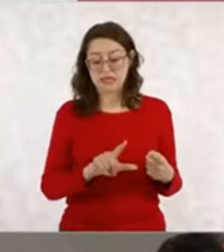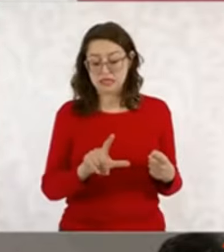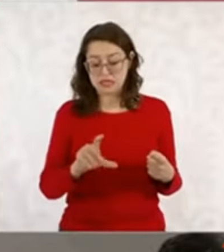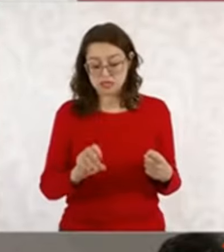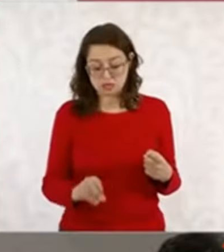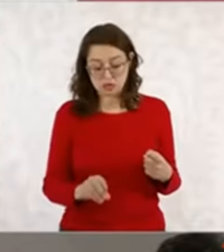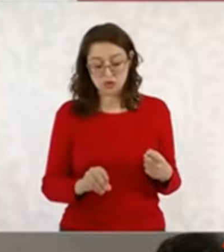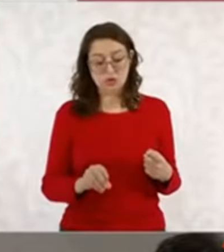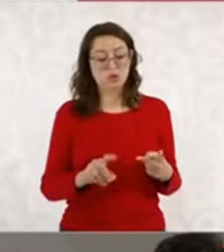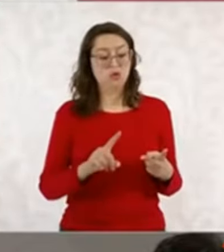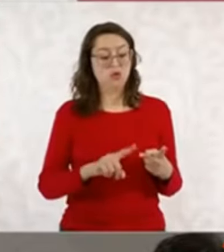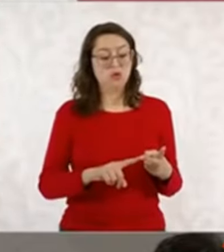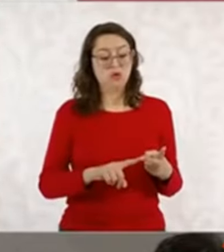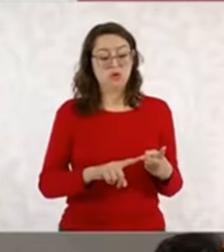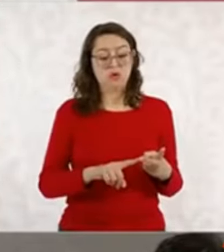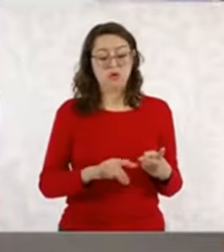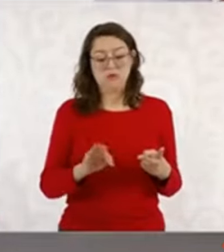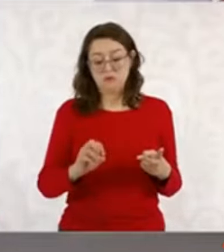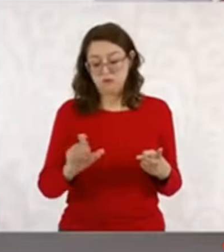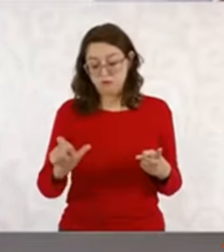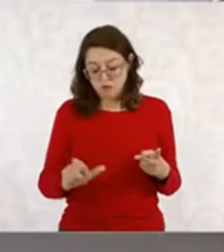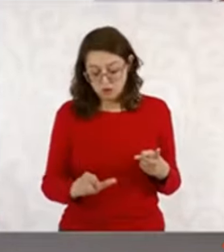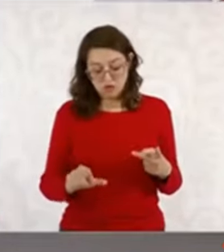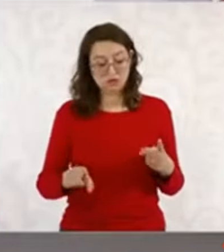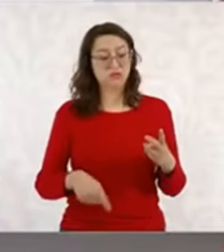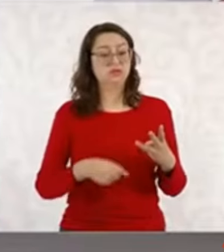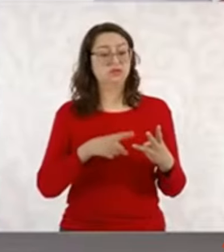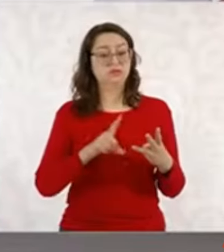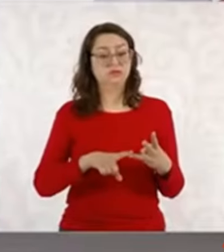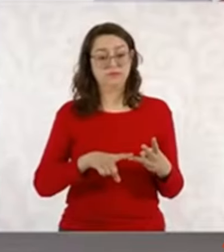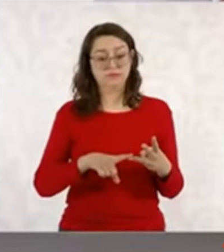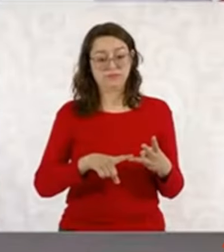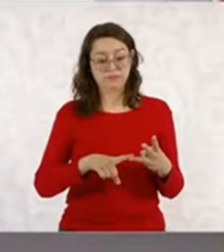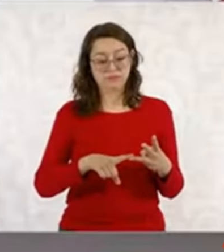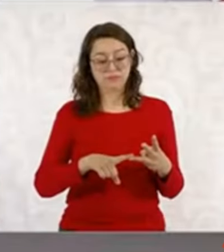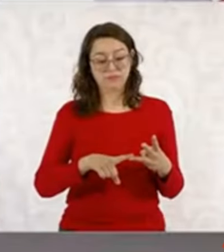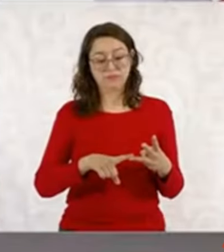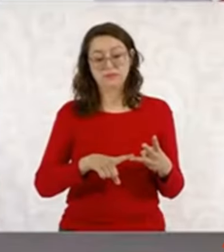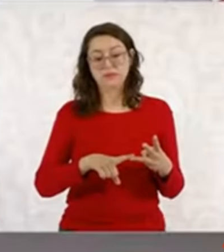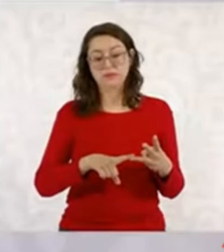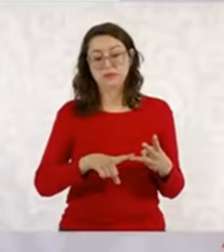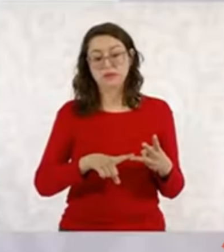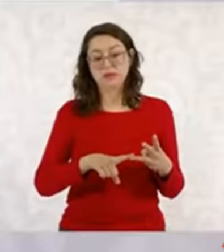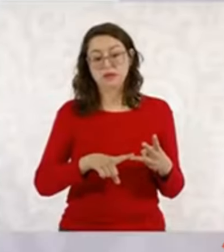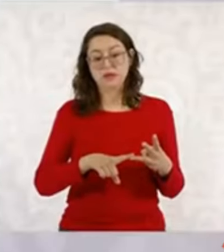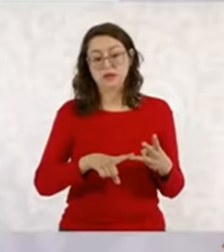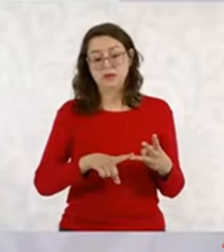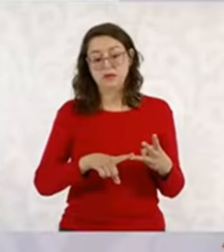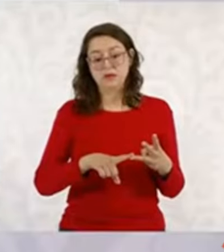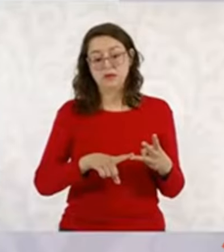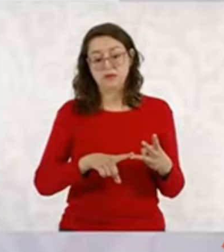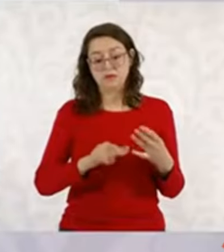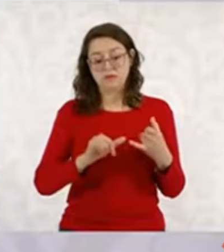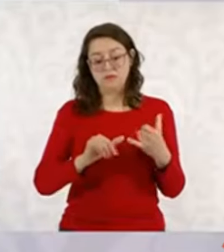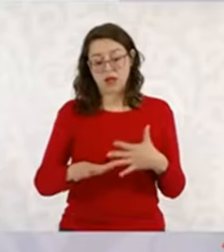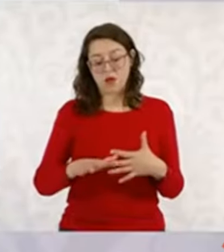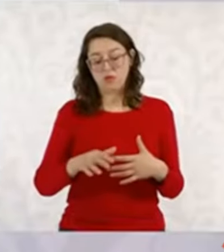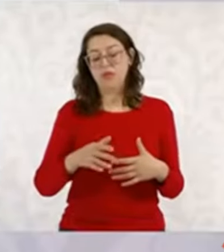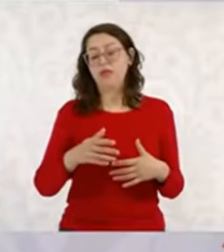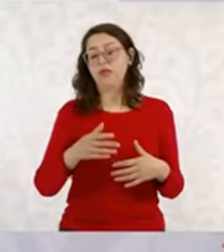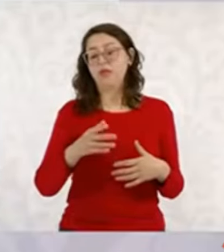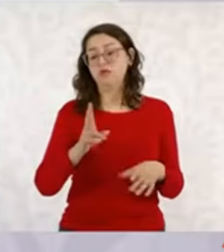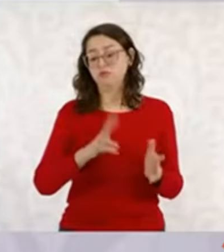hasta el 2000, Fox, el fraude electoral del